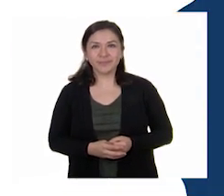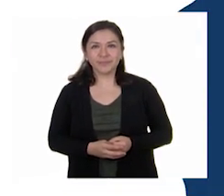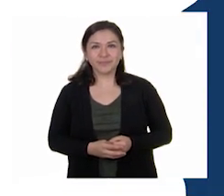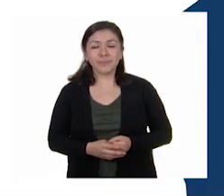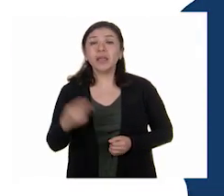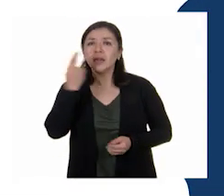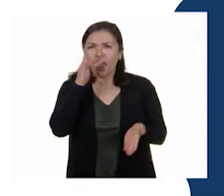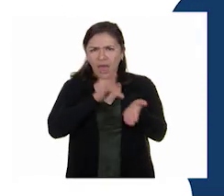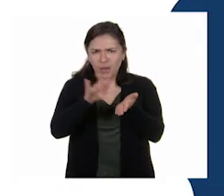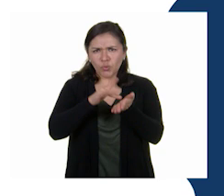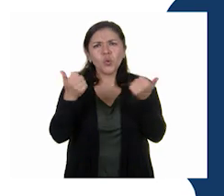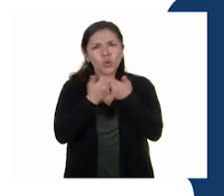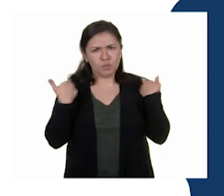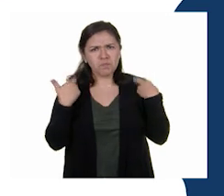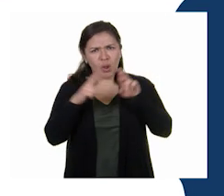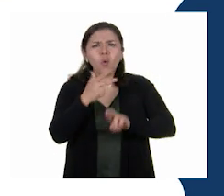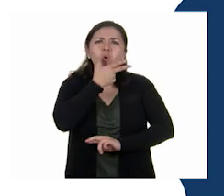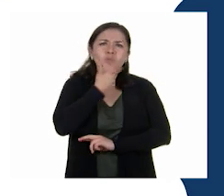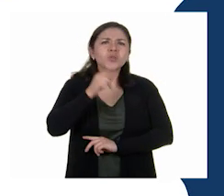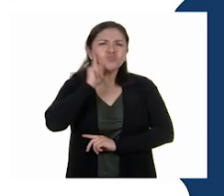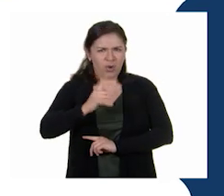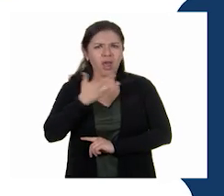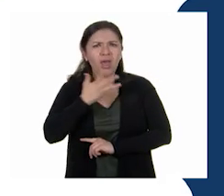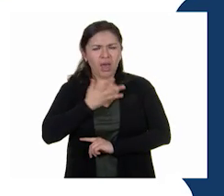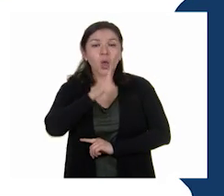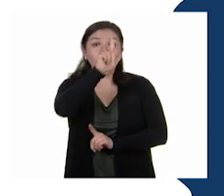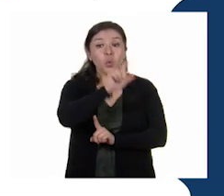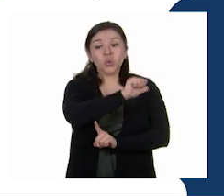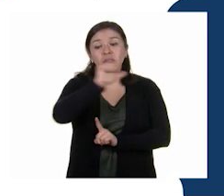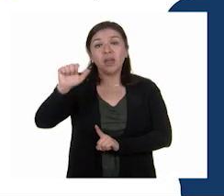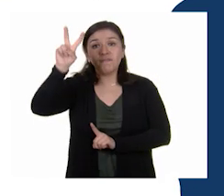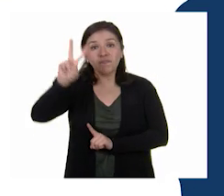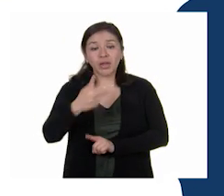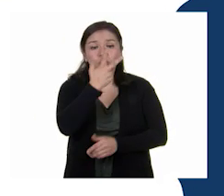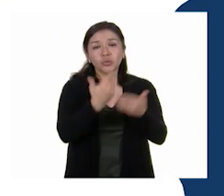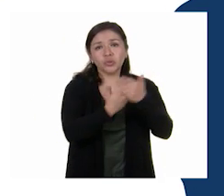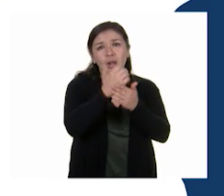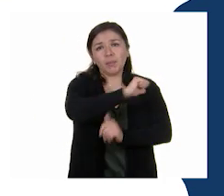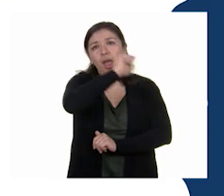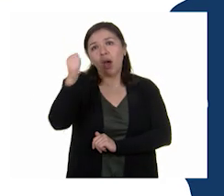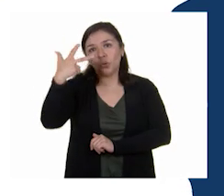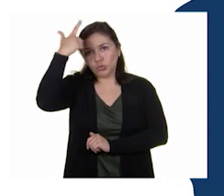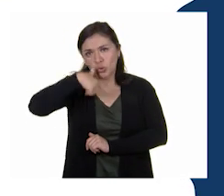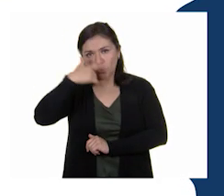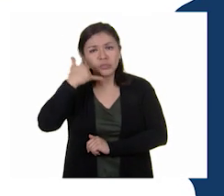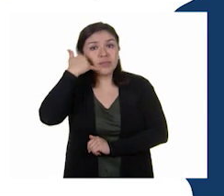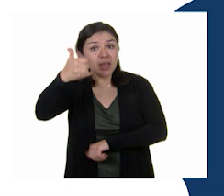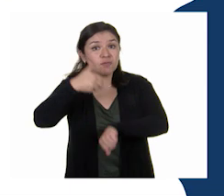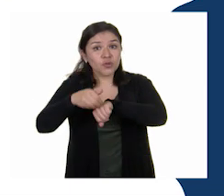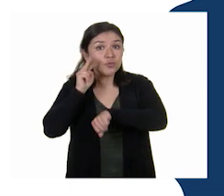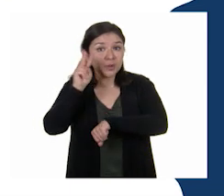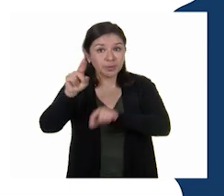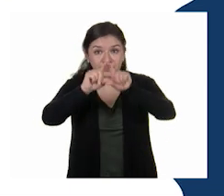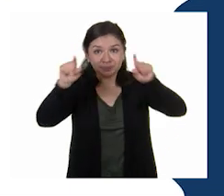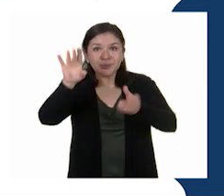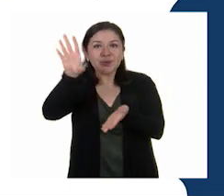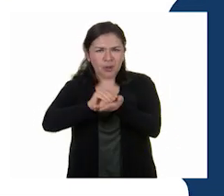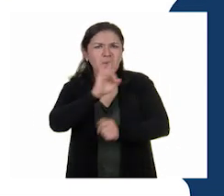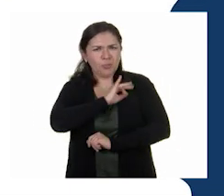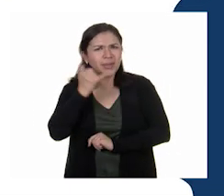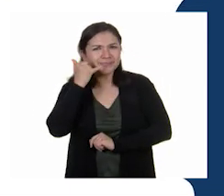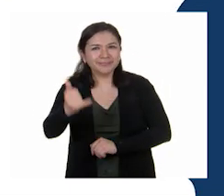Para apoyo pedagógico, hay maestras y maestros de lunes a viernes de 8 a 20 horas en el teléfono